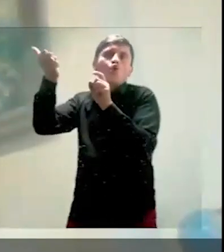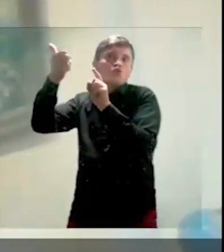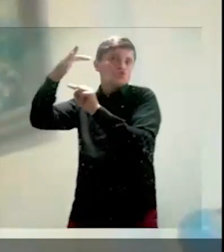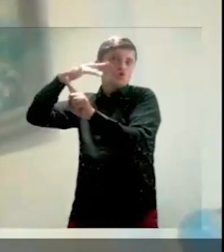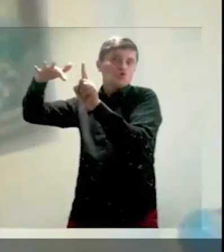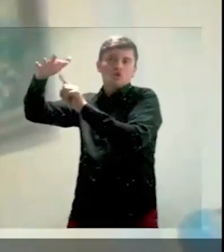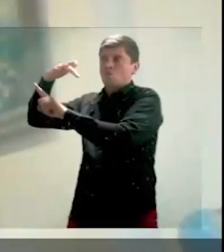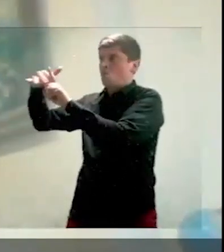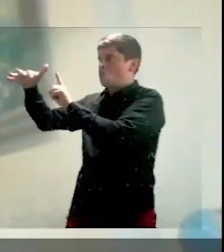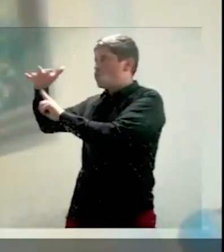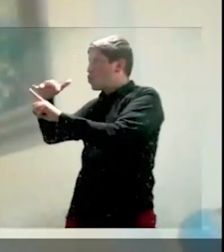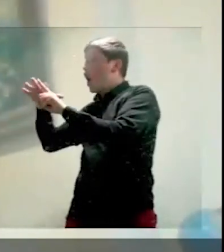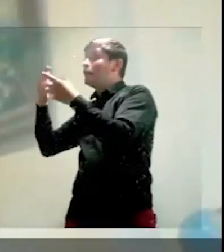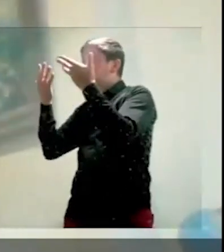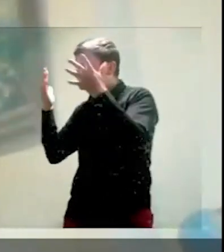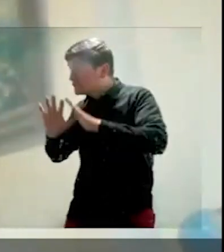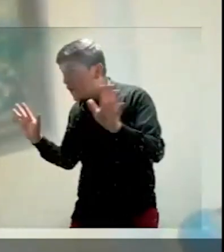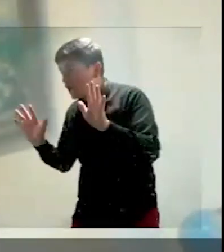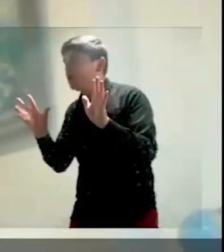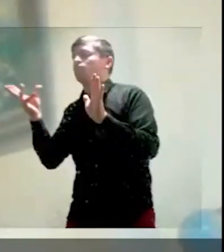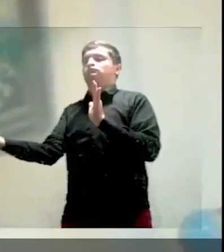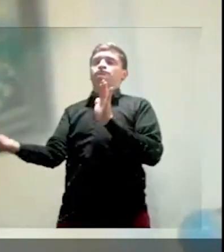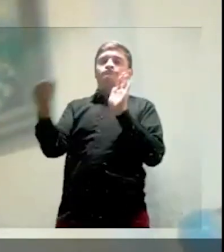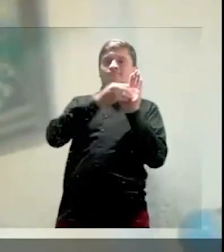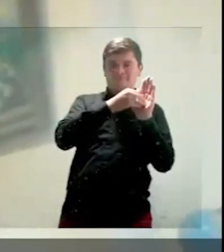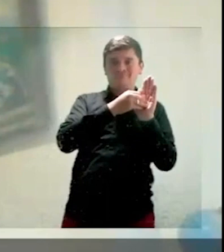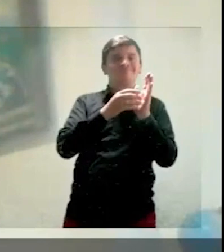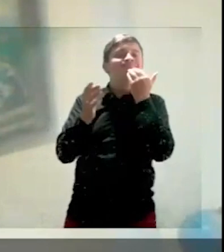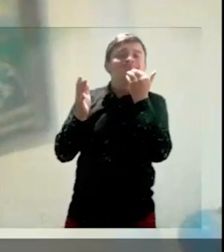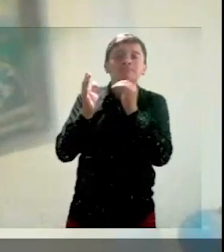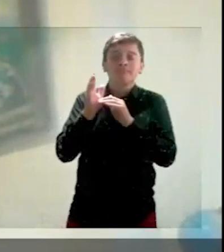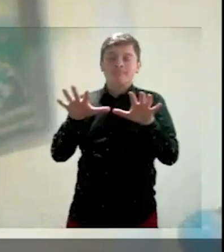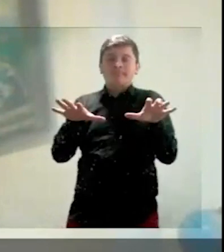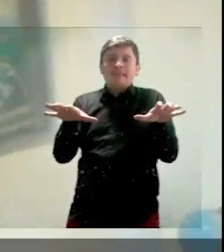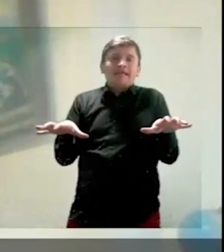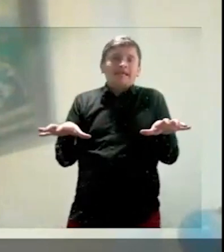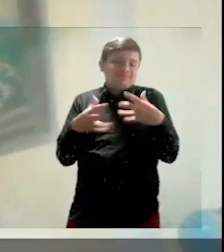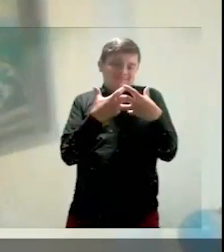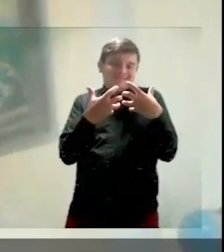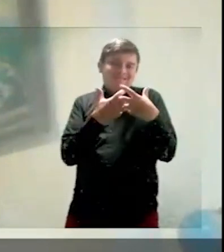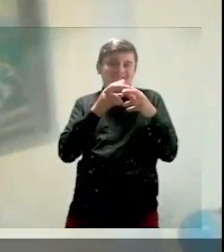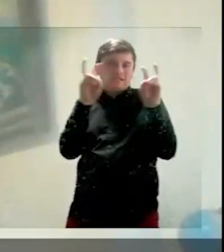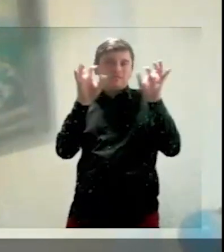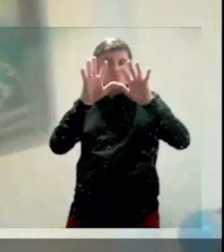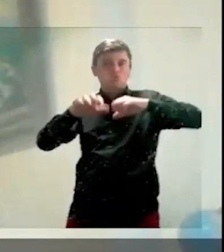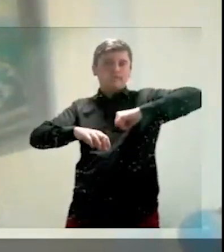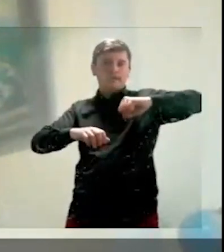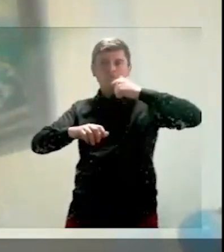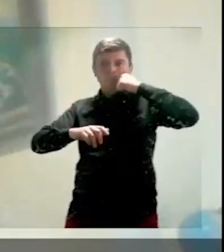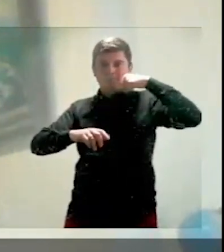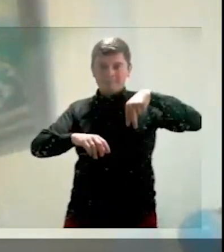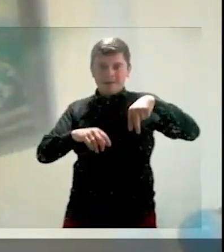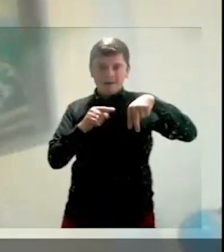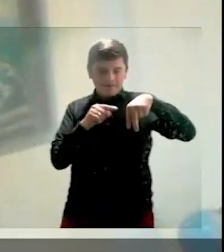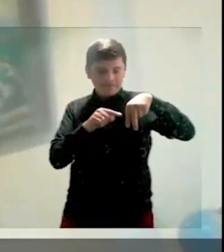dimensiones, en otras latitudes. Es decir, que, por ejemplo, en el sistema de los derechos humanos sea